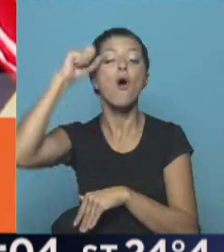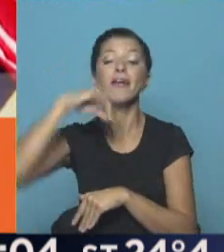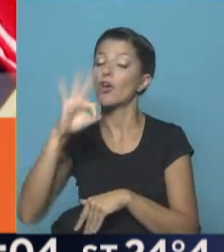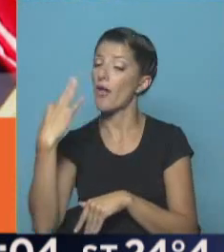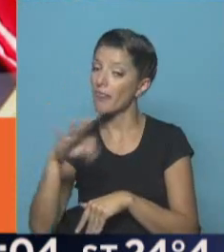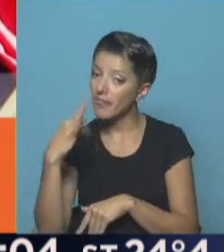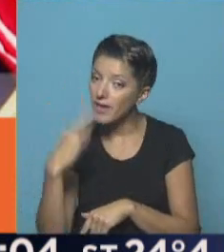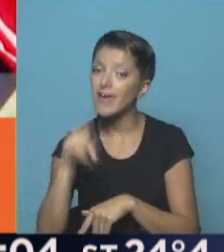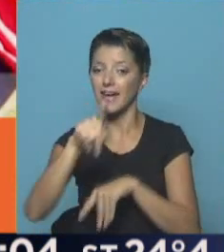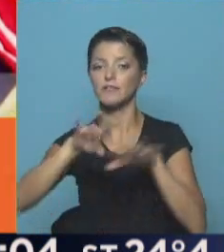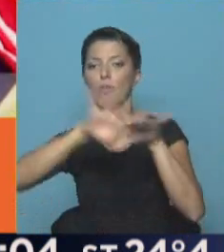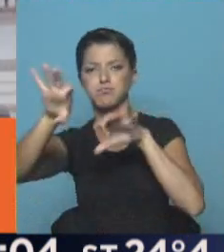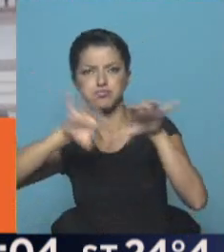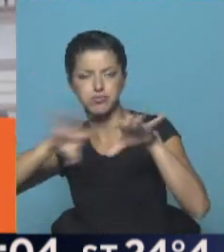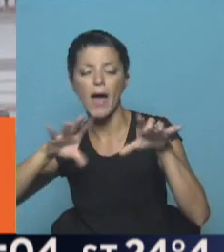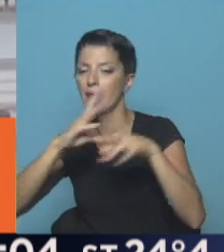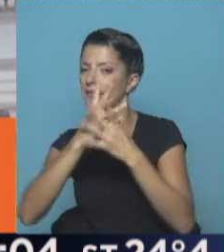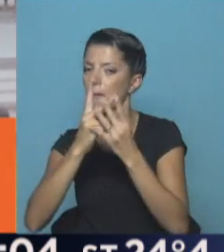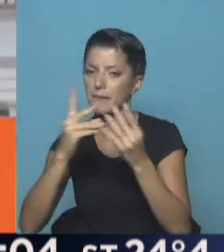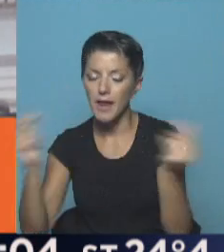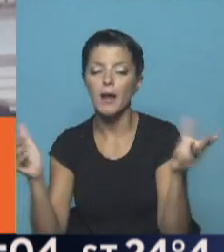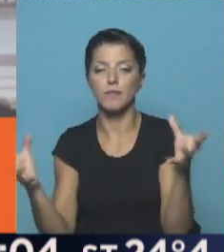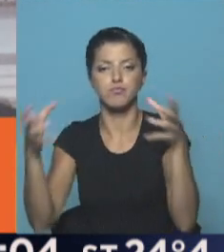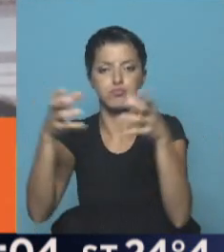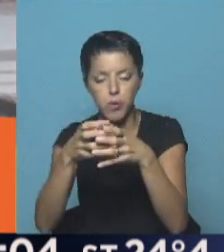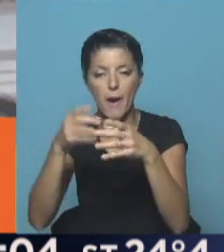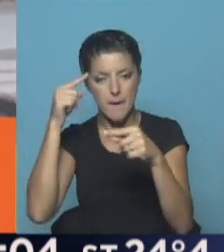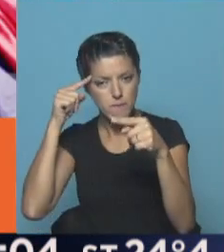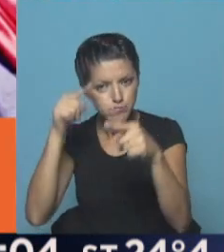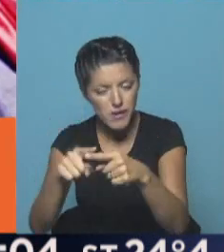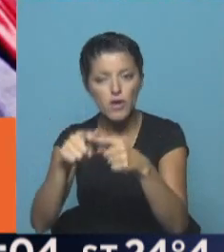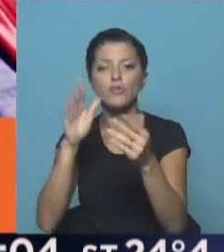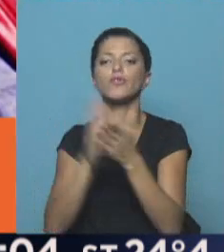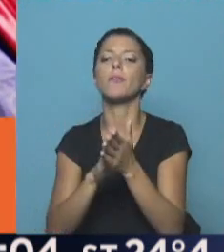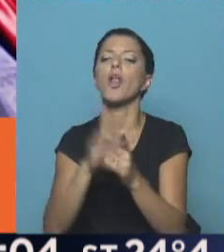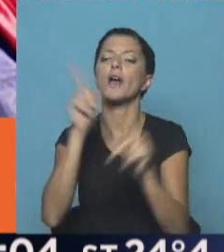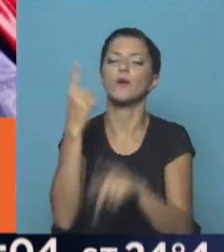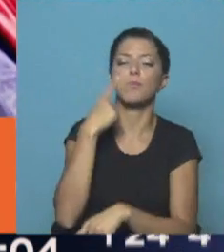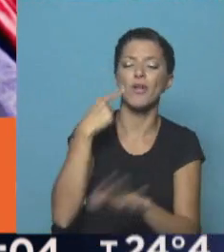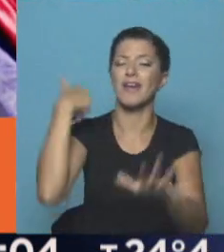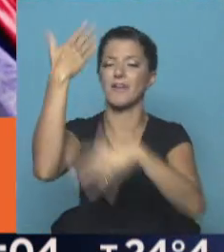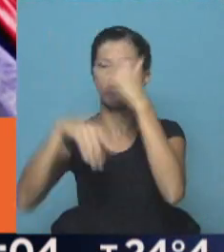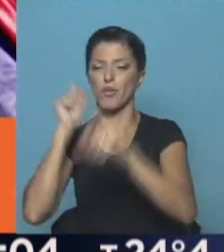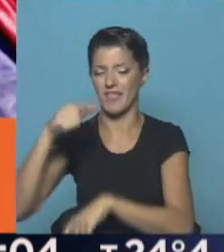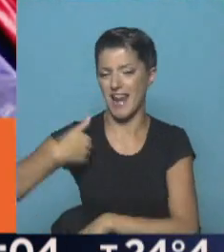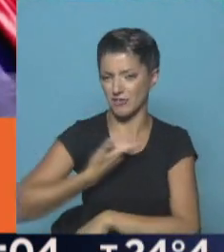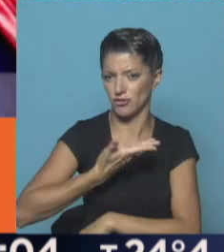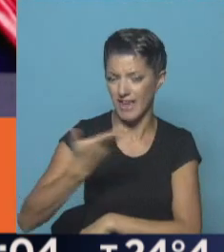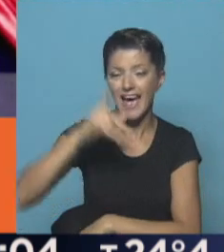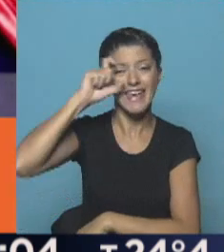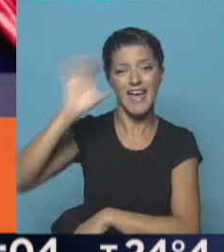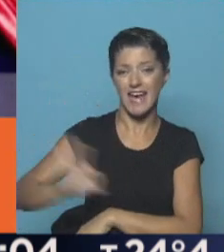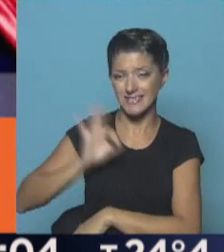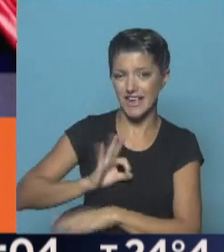la polarización que divide al país y mantener los lineamientos de la llamada Revolución Ciudadana, liderada durante 10 años